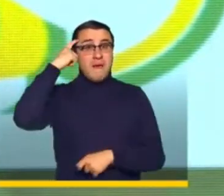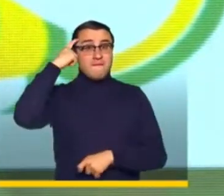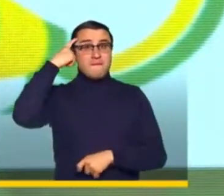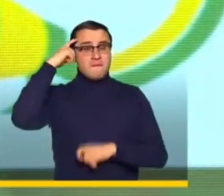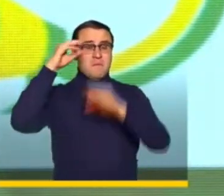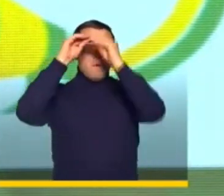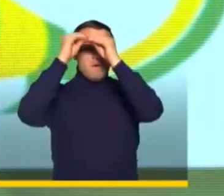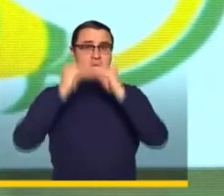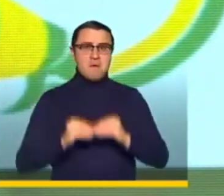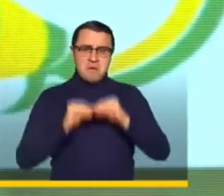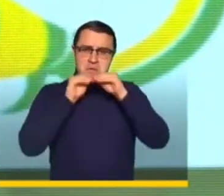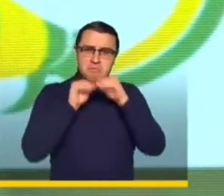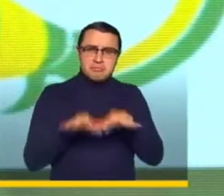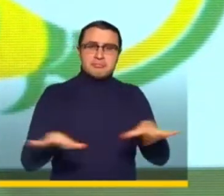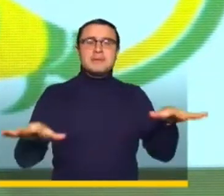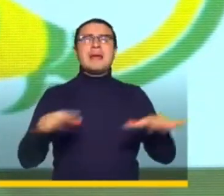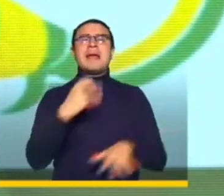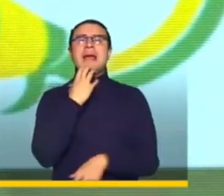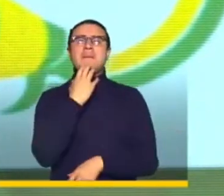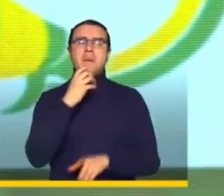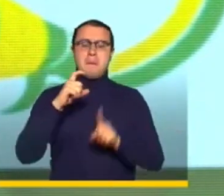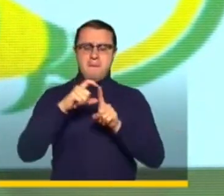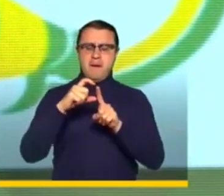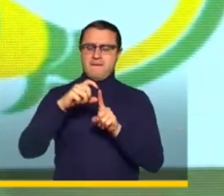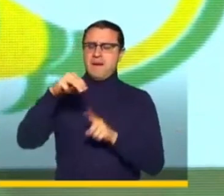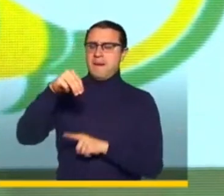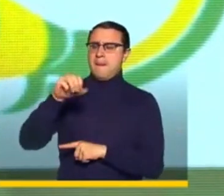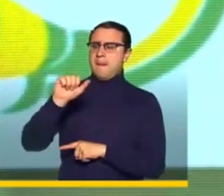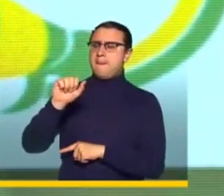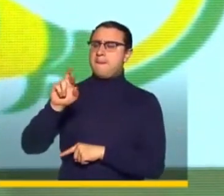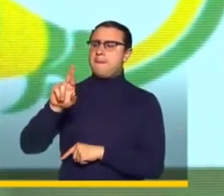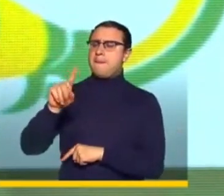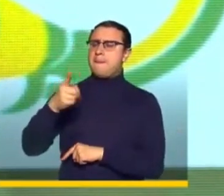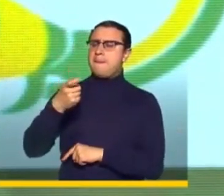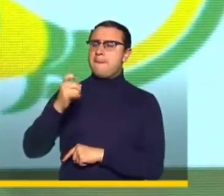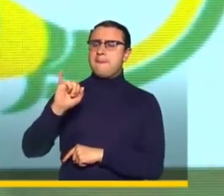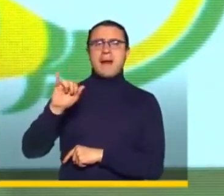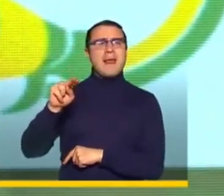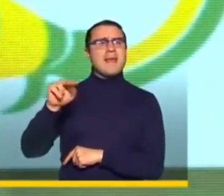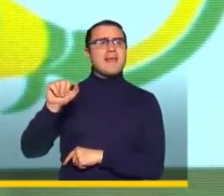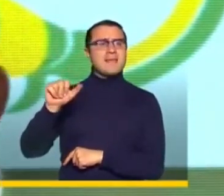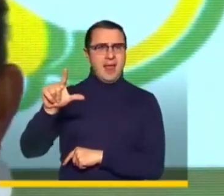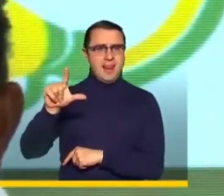ejemplo, la palabra marginal y la palabra poder.